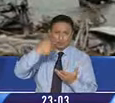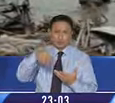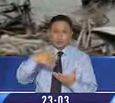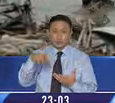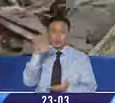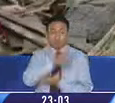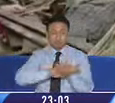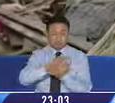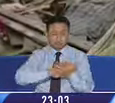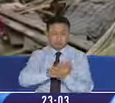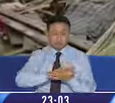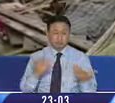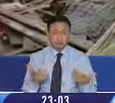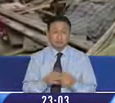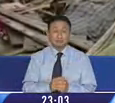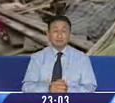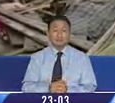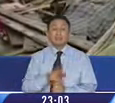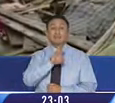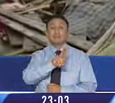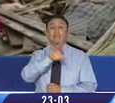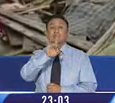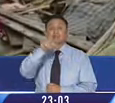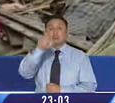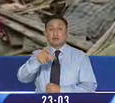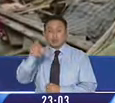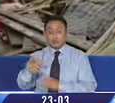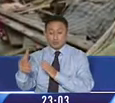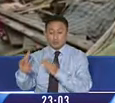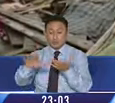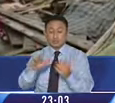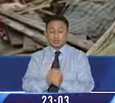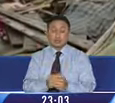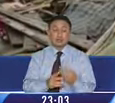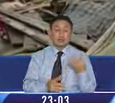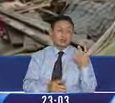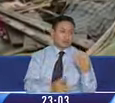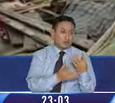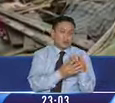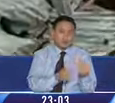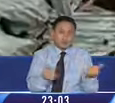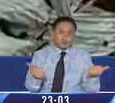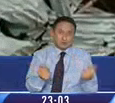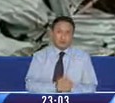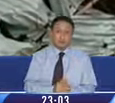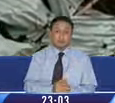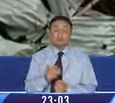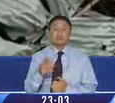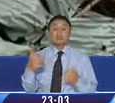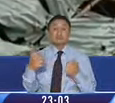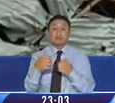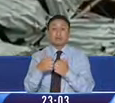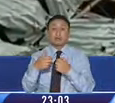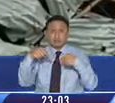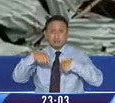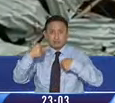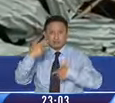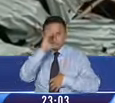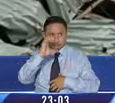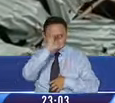fenómeno natural cobró la vida de 28 personas y dejó 4 desaparecidos, a quienes equipos de rescate